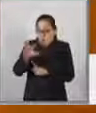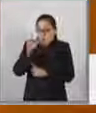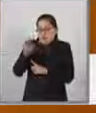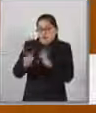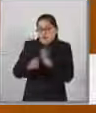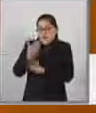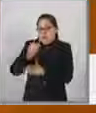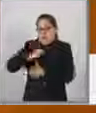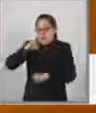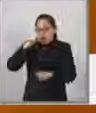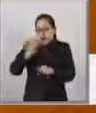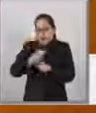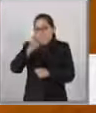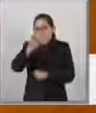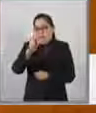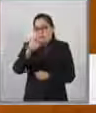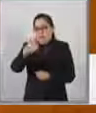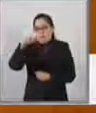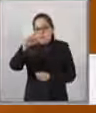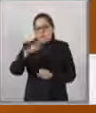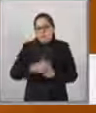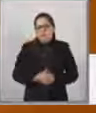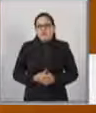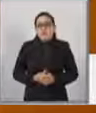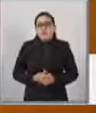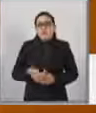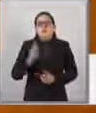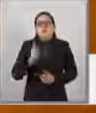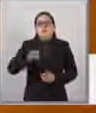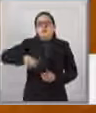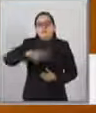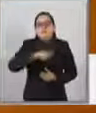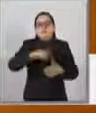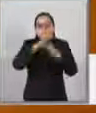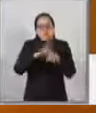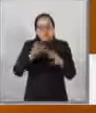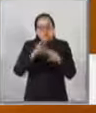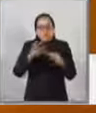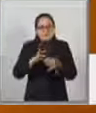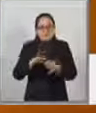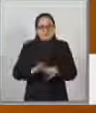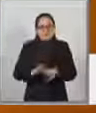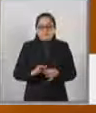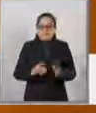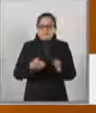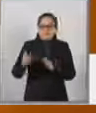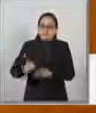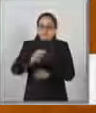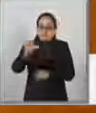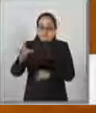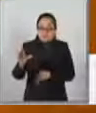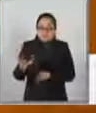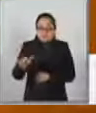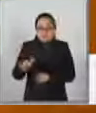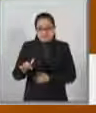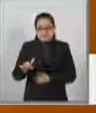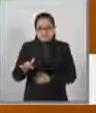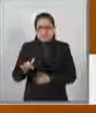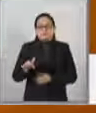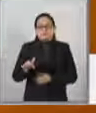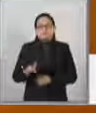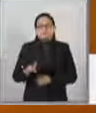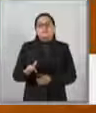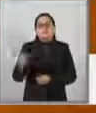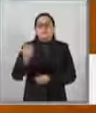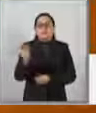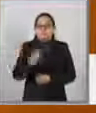fiscal general de la República. Pero mucho hablamos en aquel entonces y posteriormente, cuando aquí mismo se